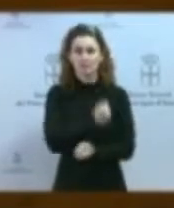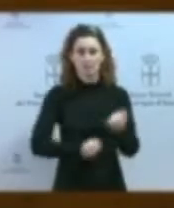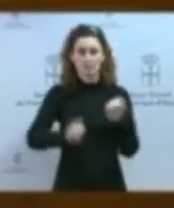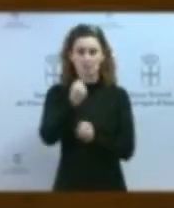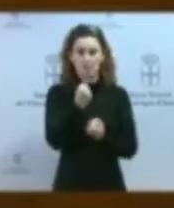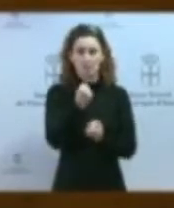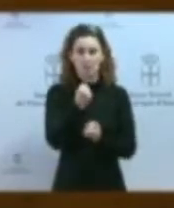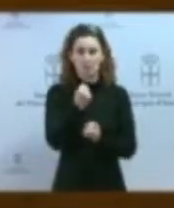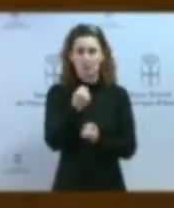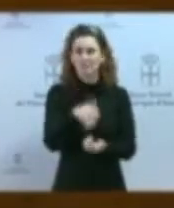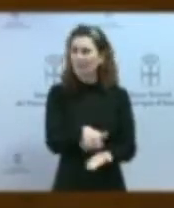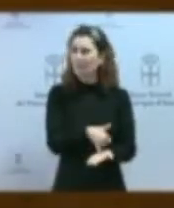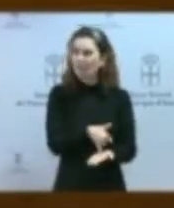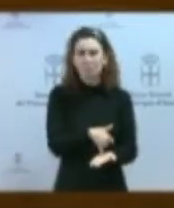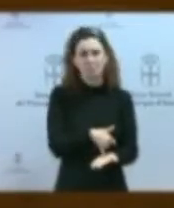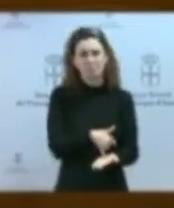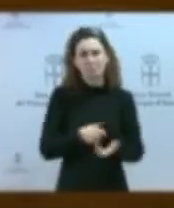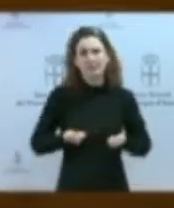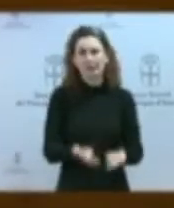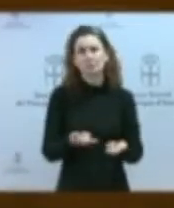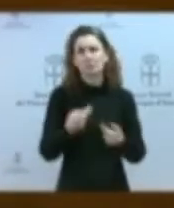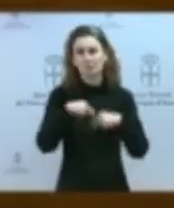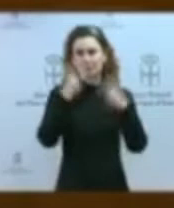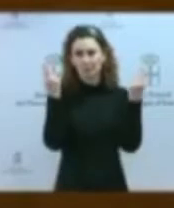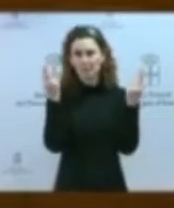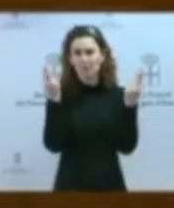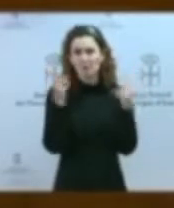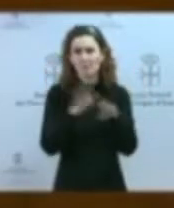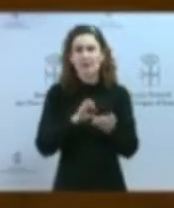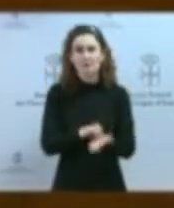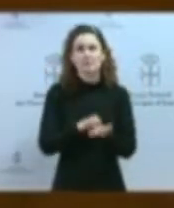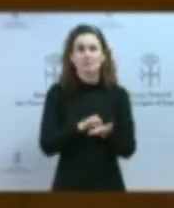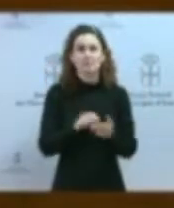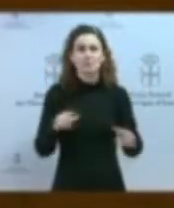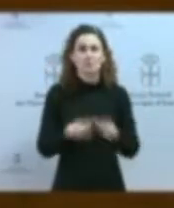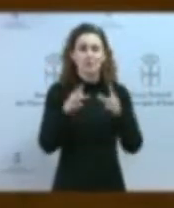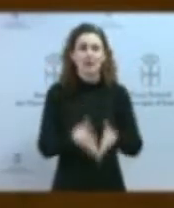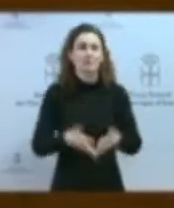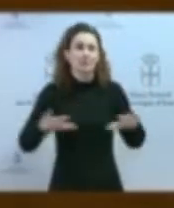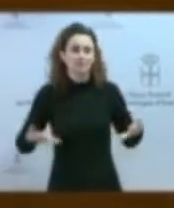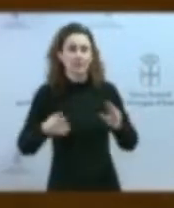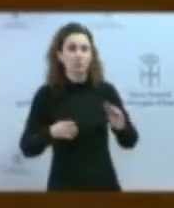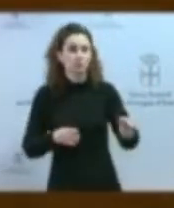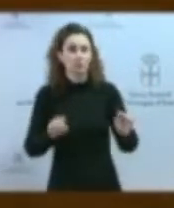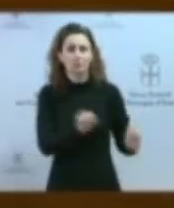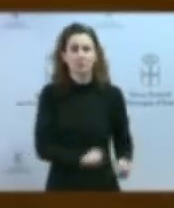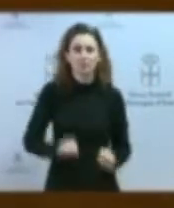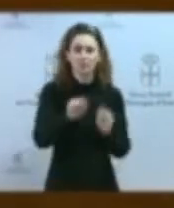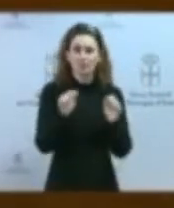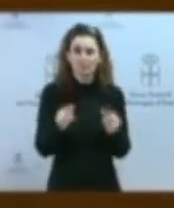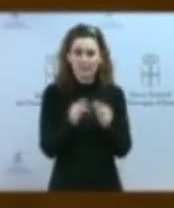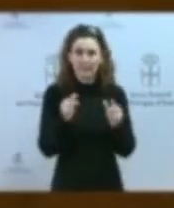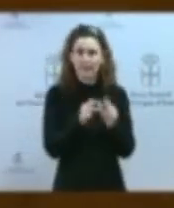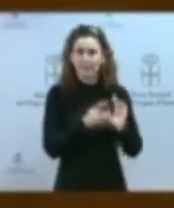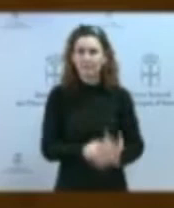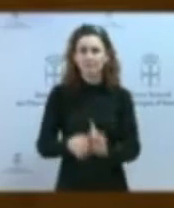ampliar el gasto en servicios sociales, en servicios públicos, blindando el dinero de la protección social. Esos son los principios que yo creo que guían